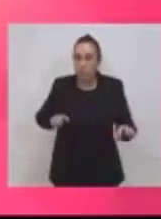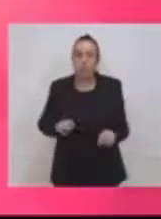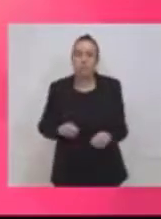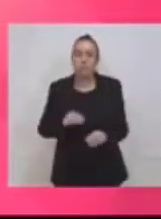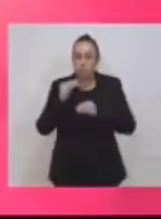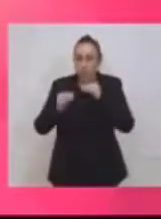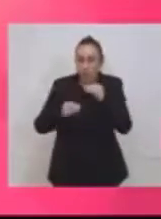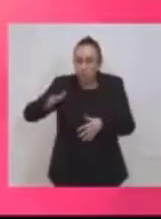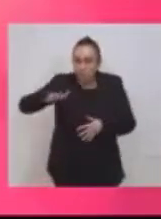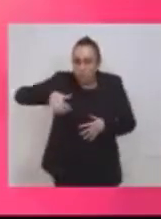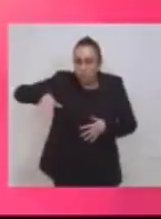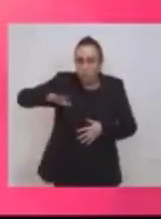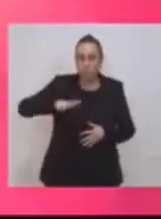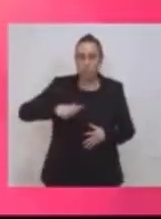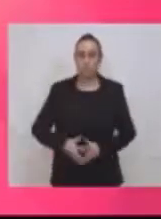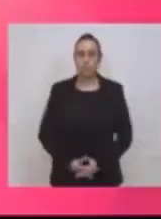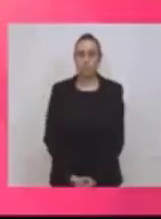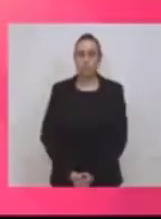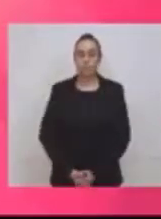El parking de la